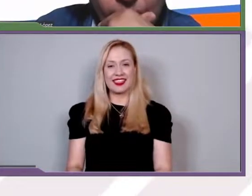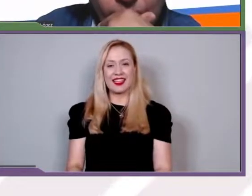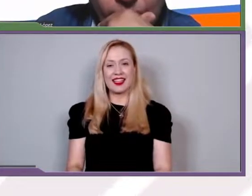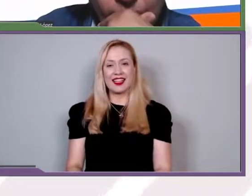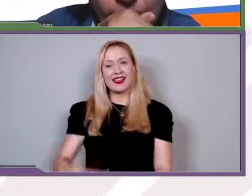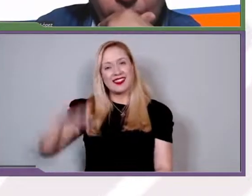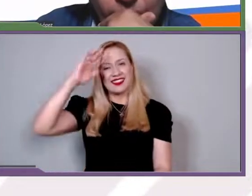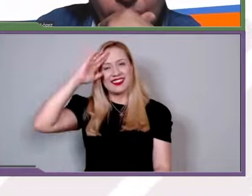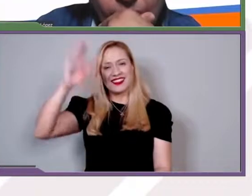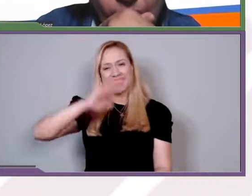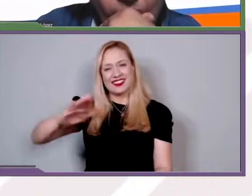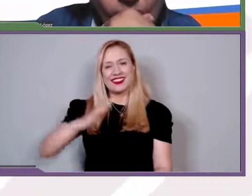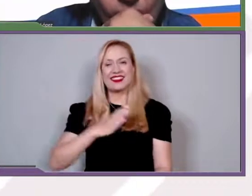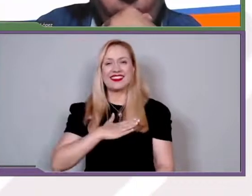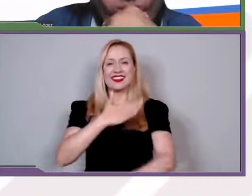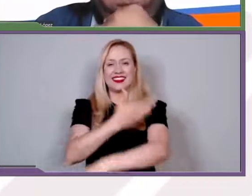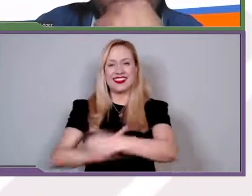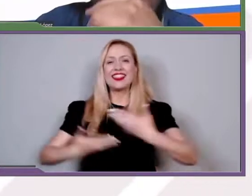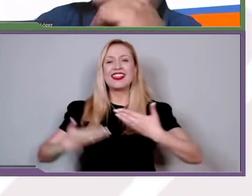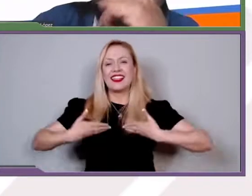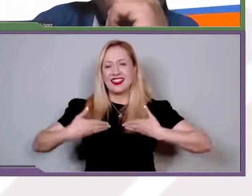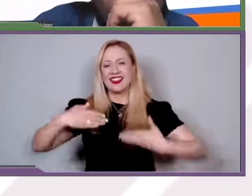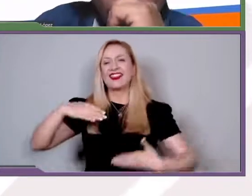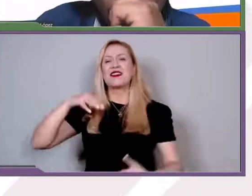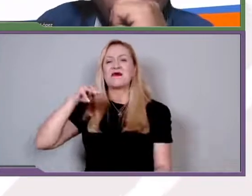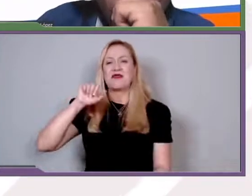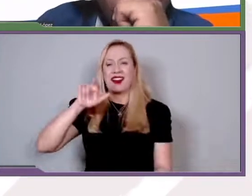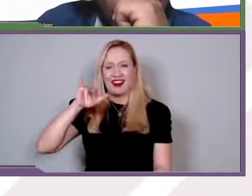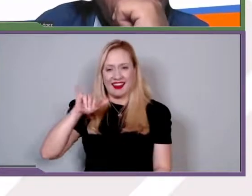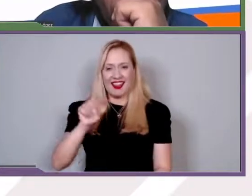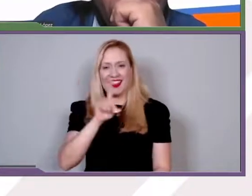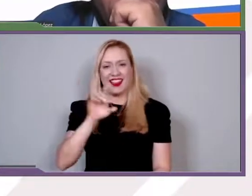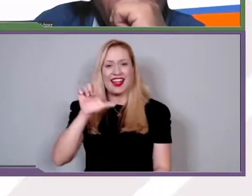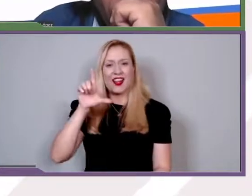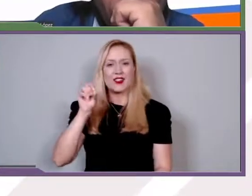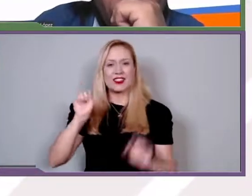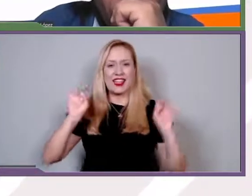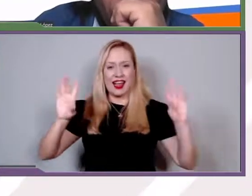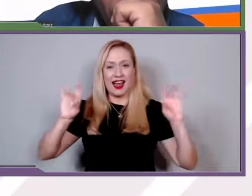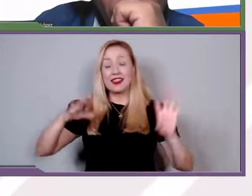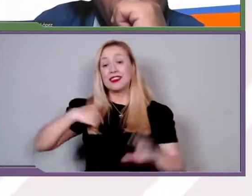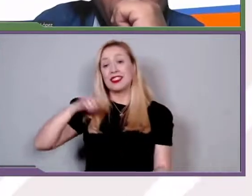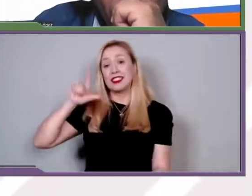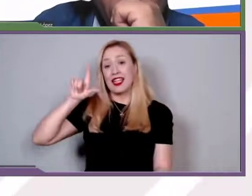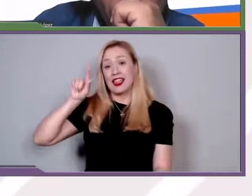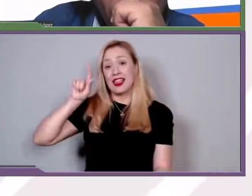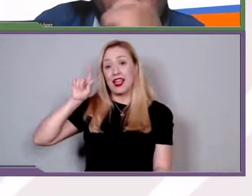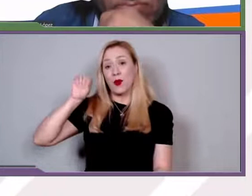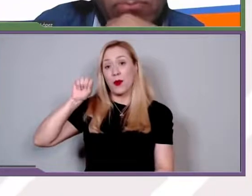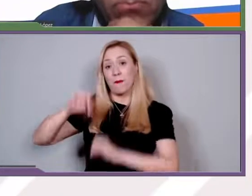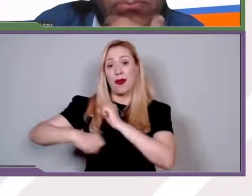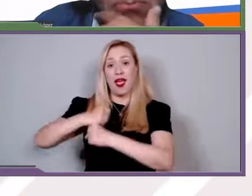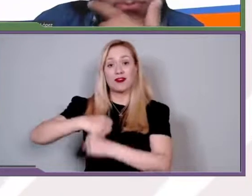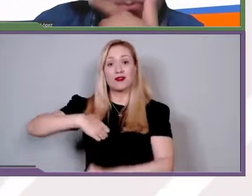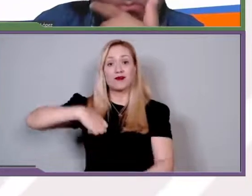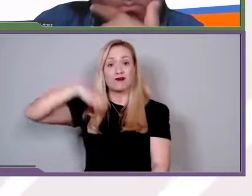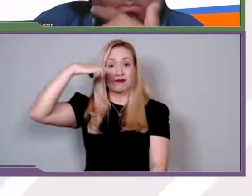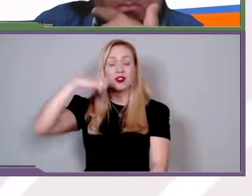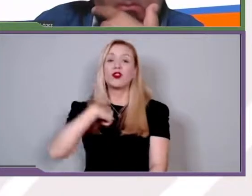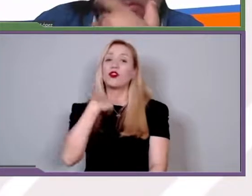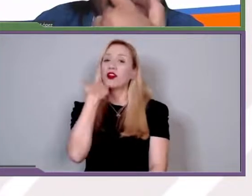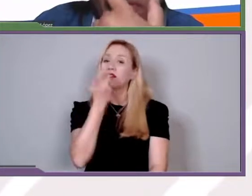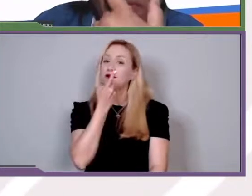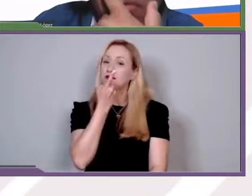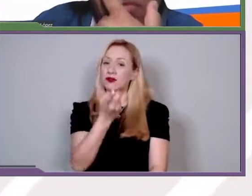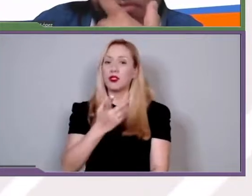Hola, buenas tardes. Soy María de los Ángeles Fuentes. Tengo 79 años de edad y es bien importante lo que les voy a decir. Digo